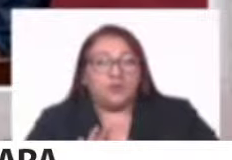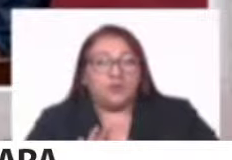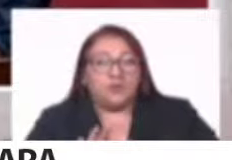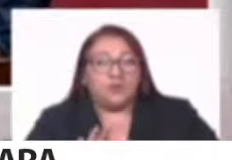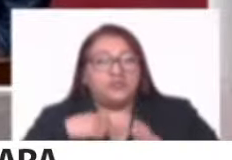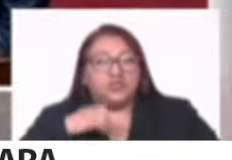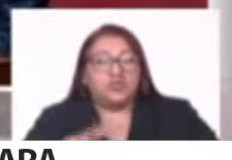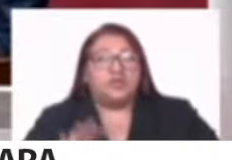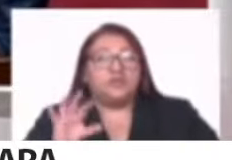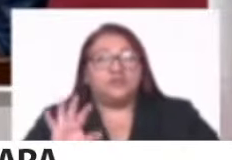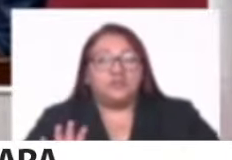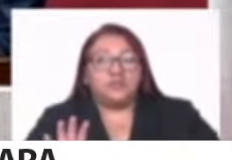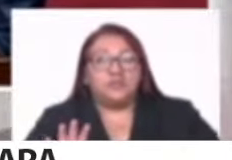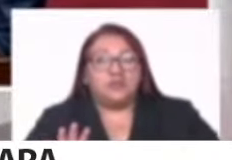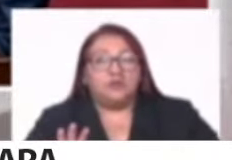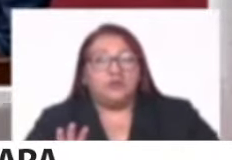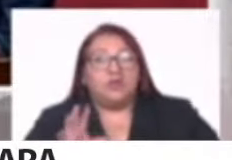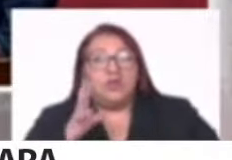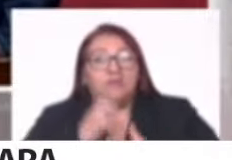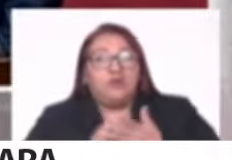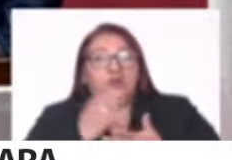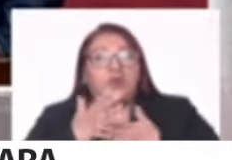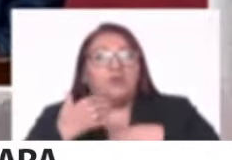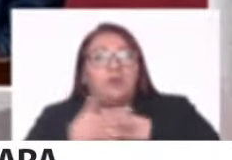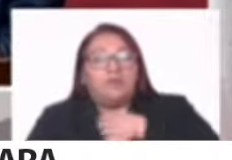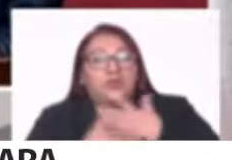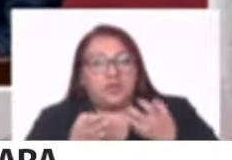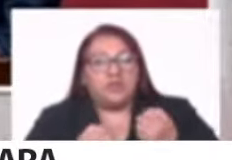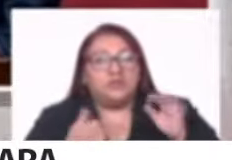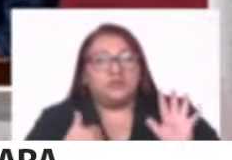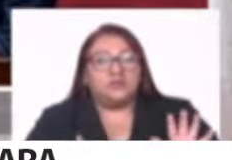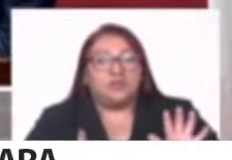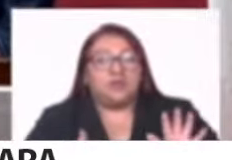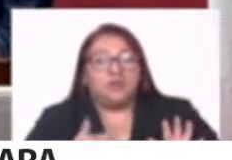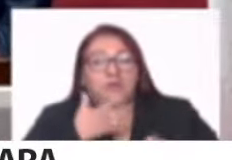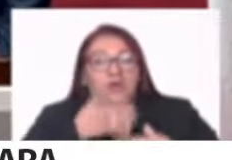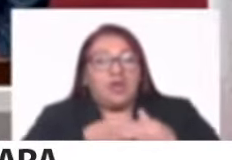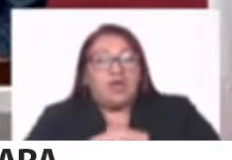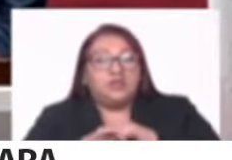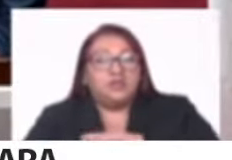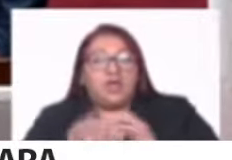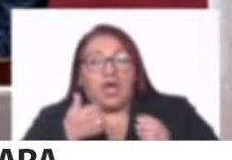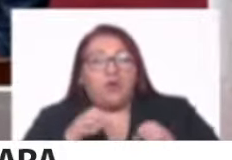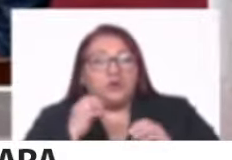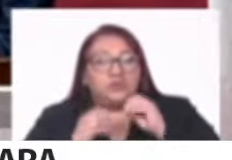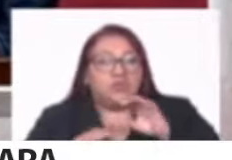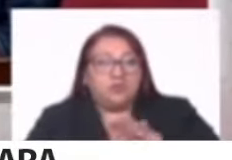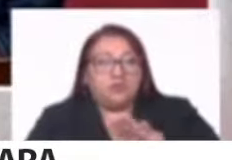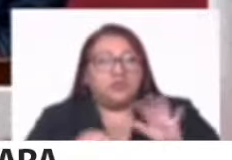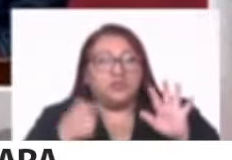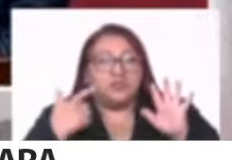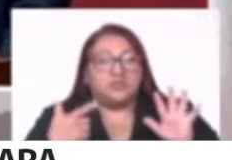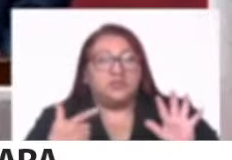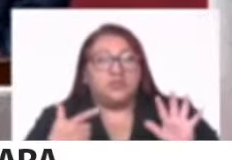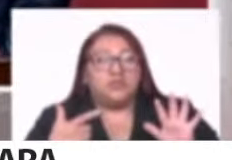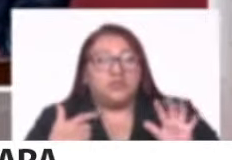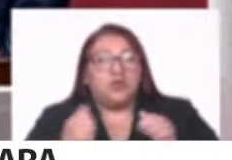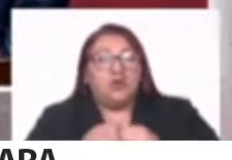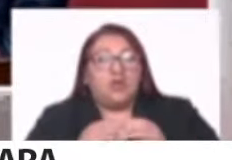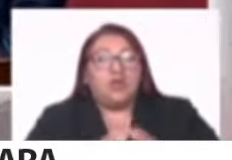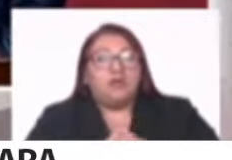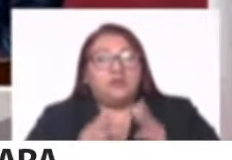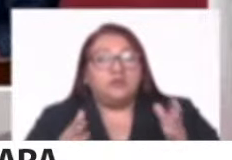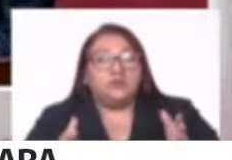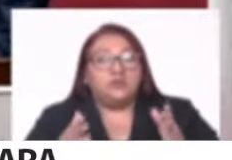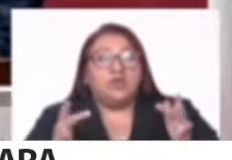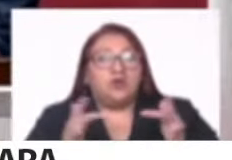sociales. 5, el alivio de la reducción de la pobreza. 6, el mayor acceso a agua y saneamiento. 7, la ampliación